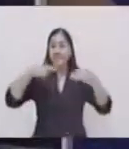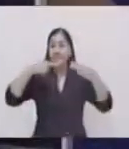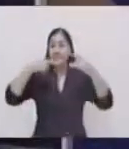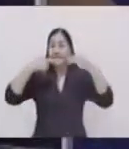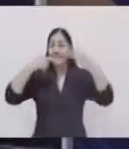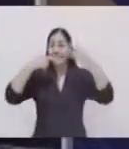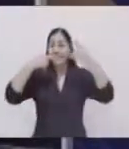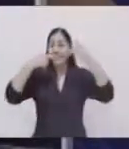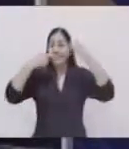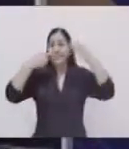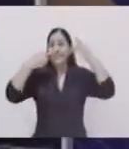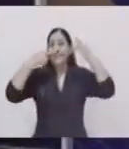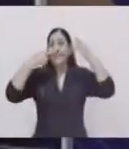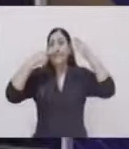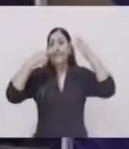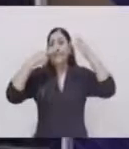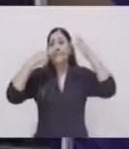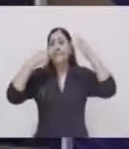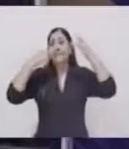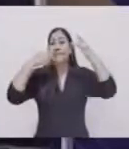Inhalamos.